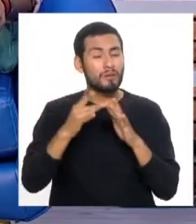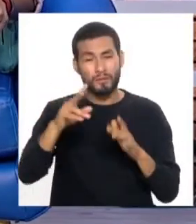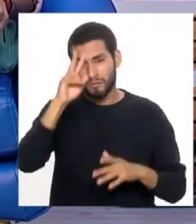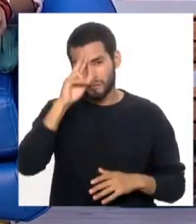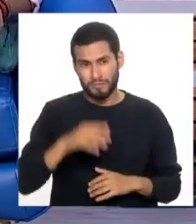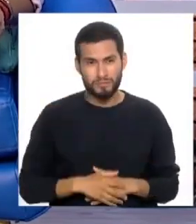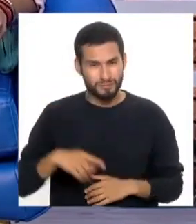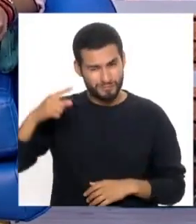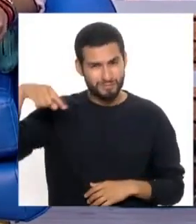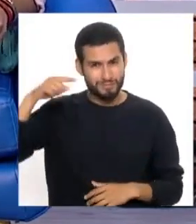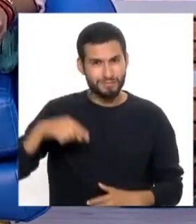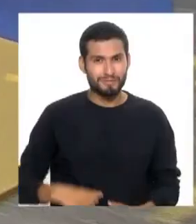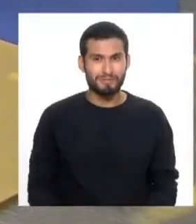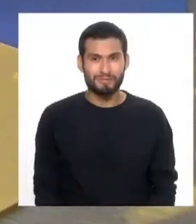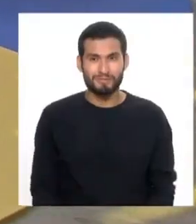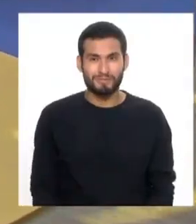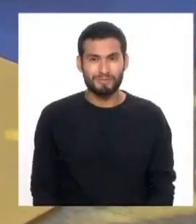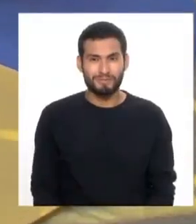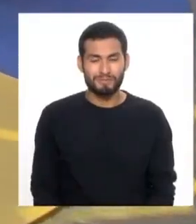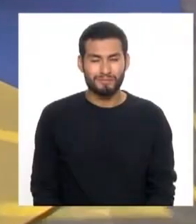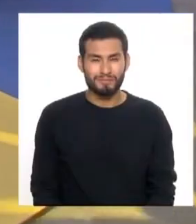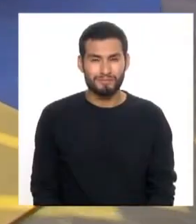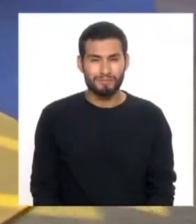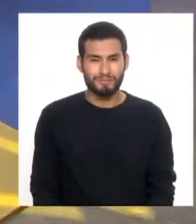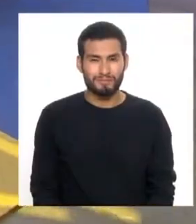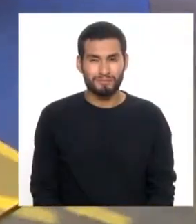Conecta Perú. Ya volvemos.